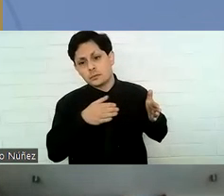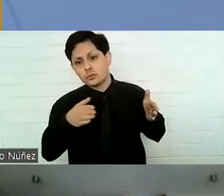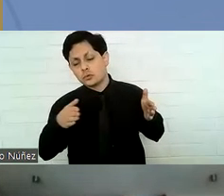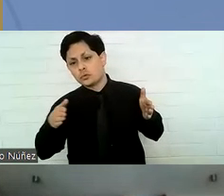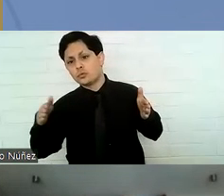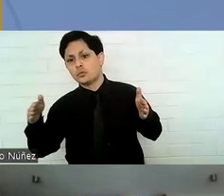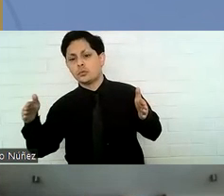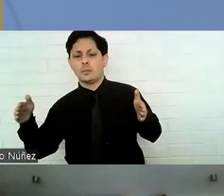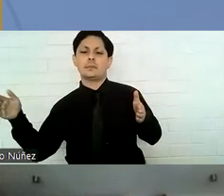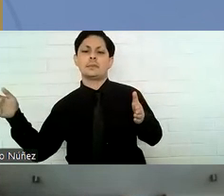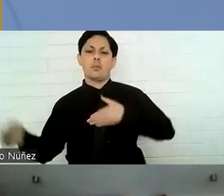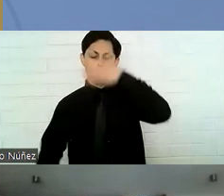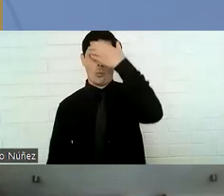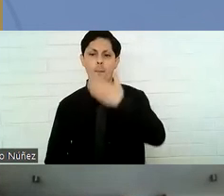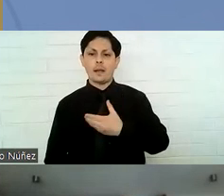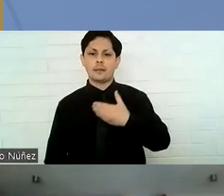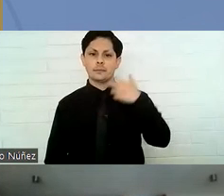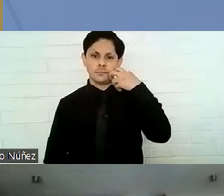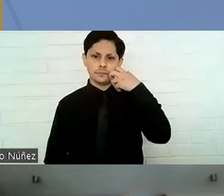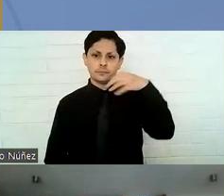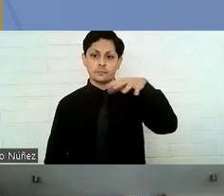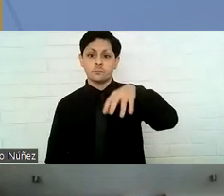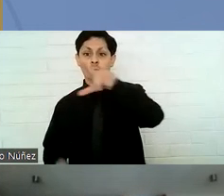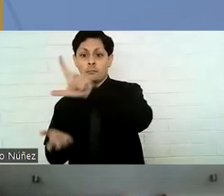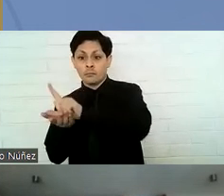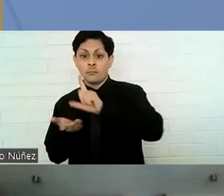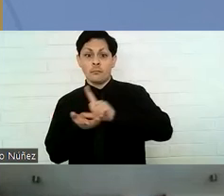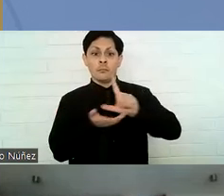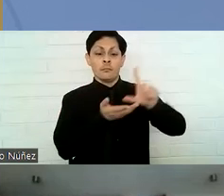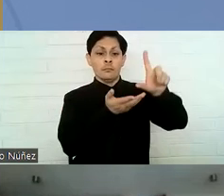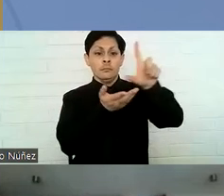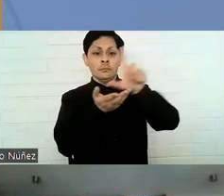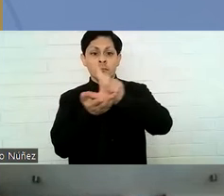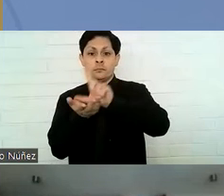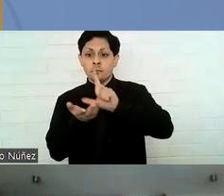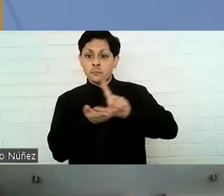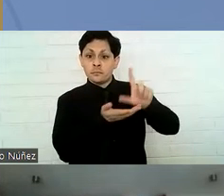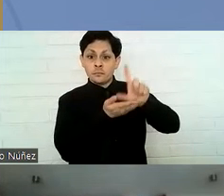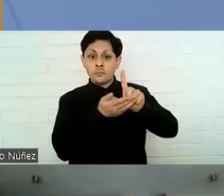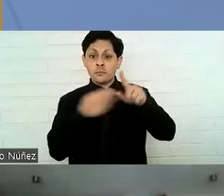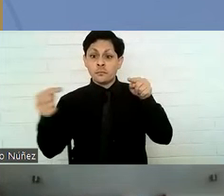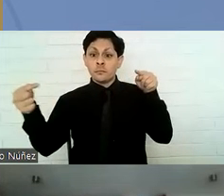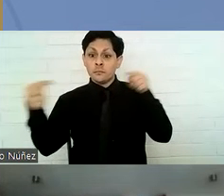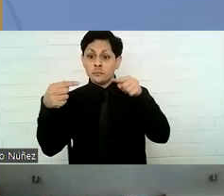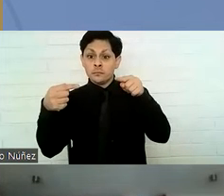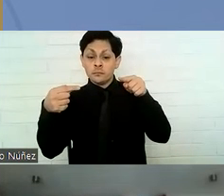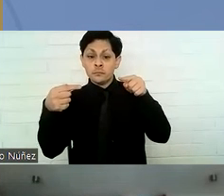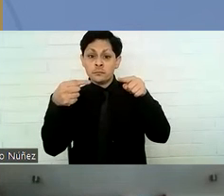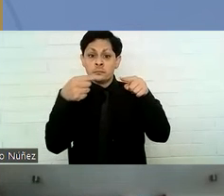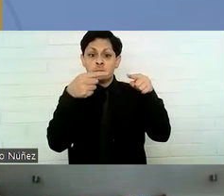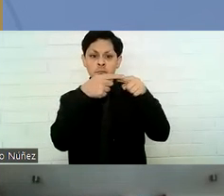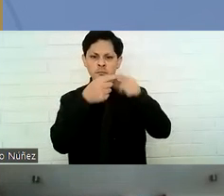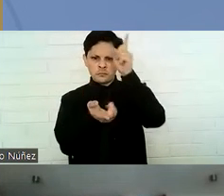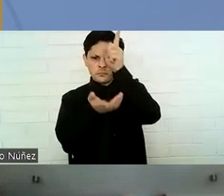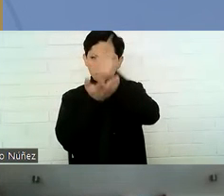culturales de la vida humana? Porque la interpelación es una posición crítica a todas las formas de